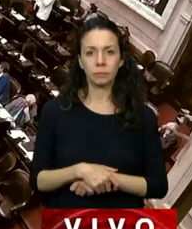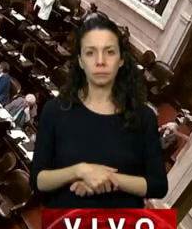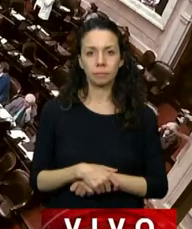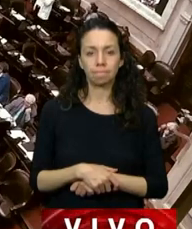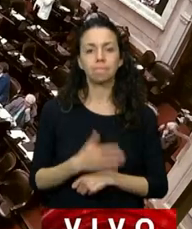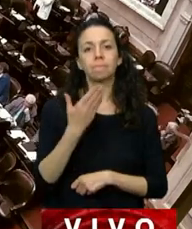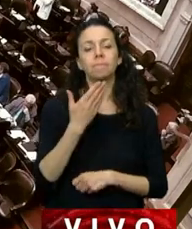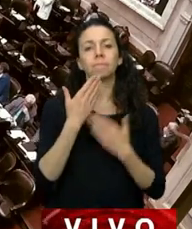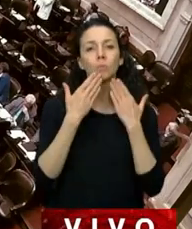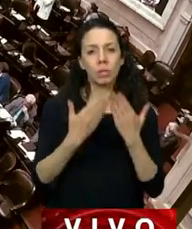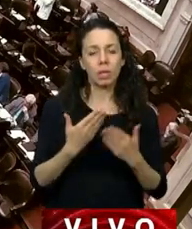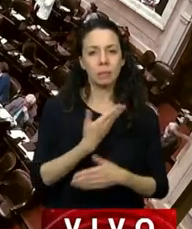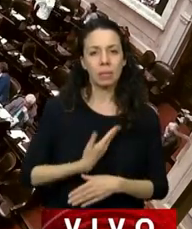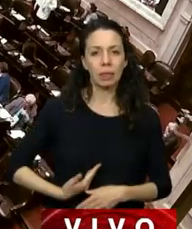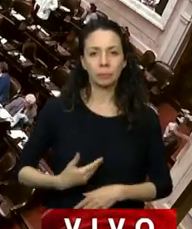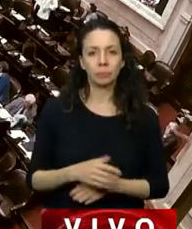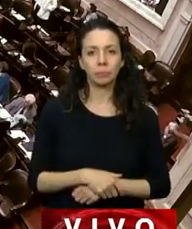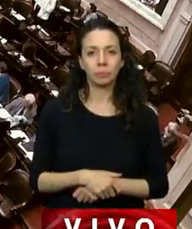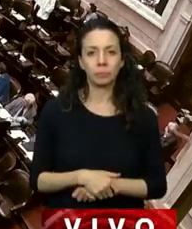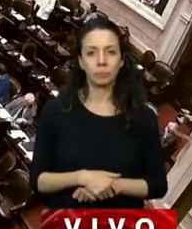Gracias, presidente.